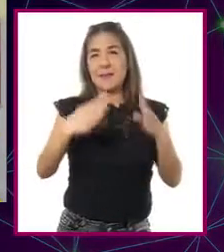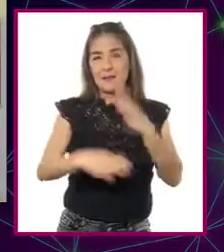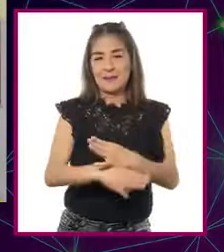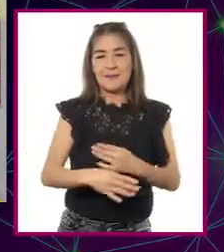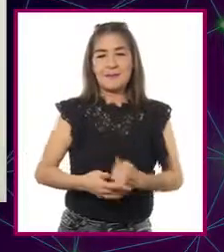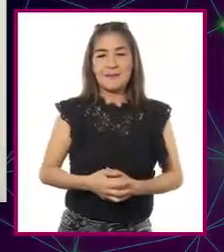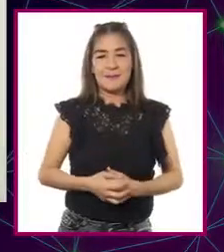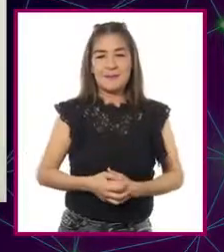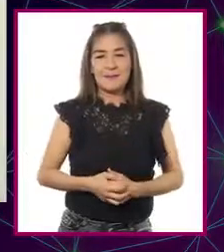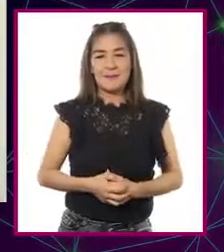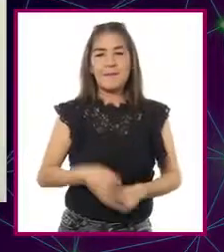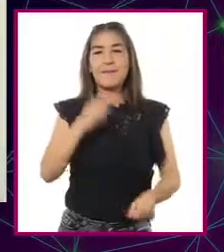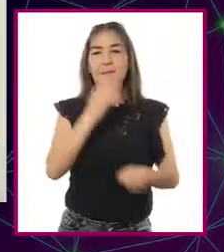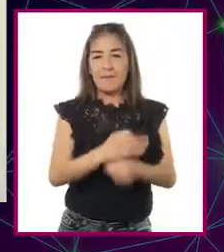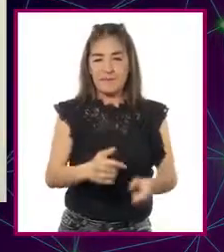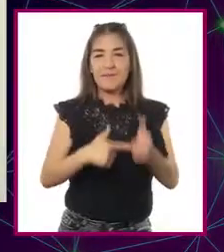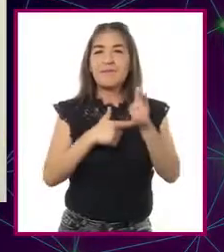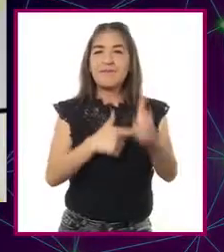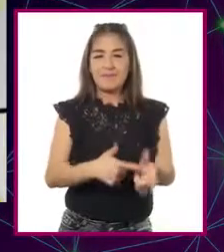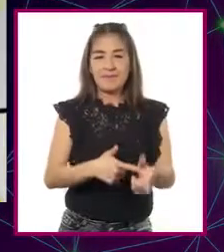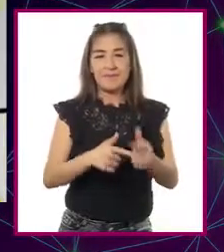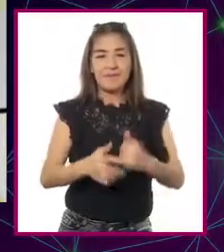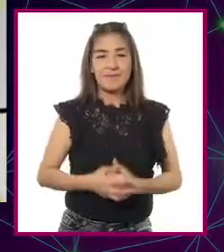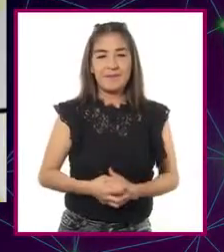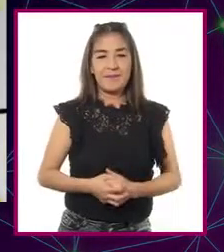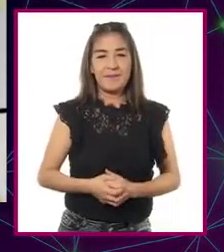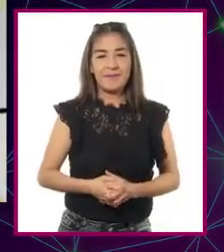material. Vamos a continuar.